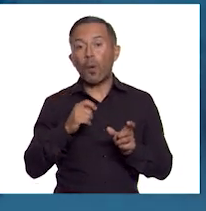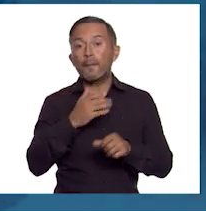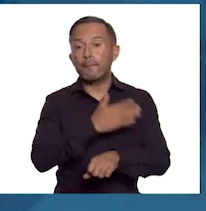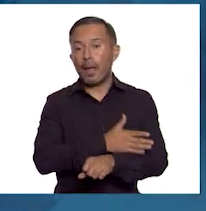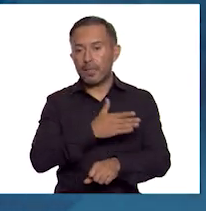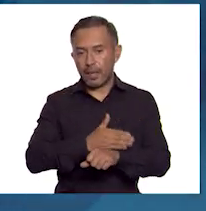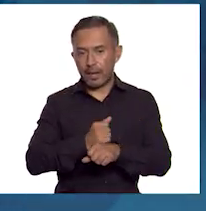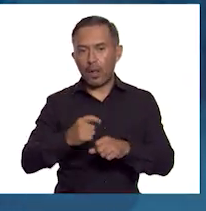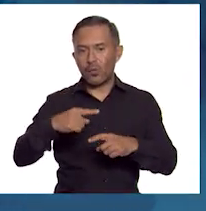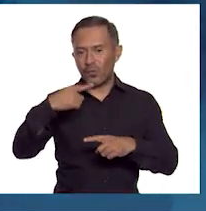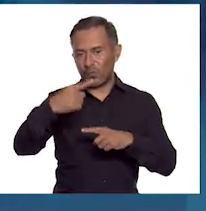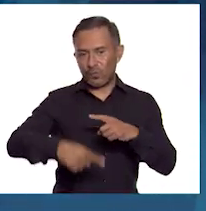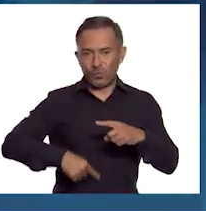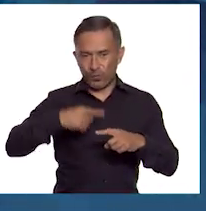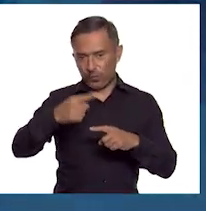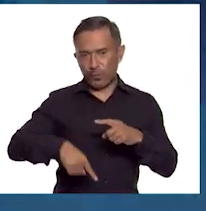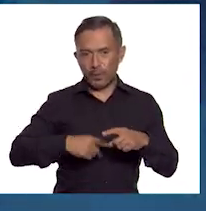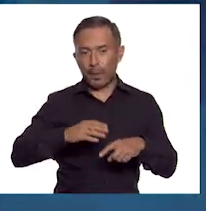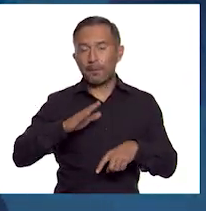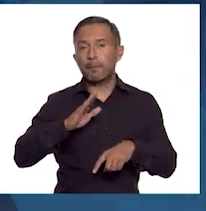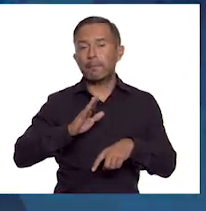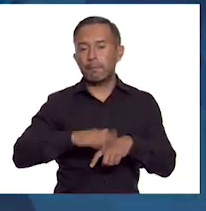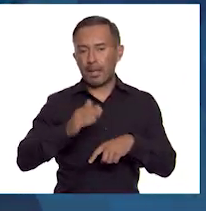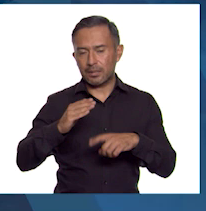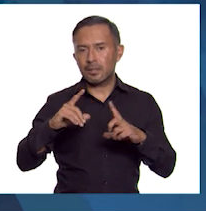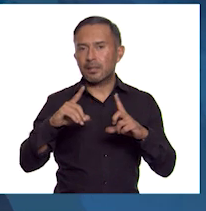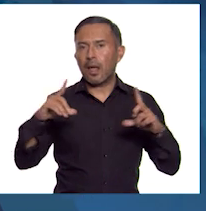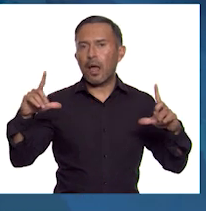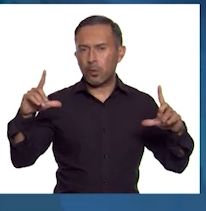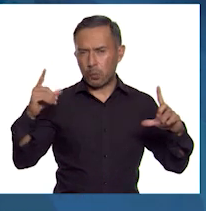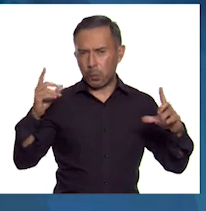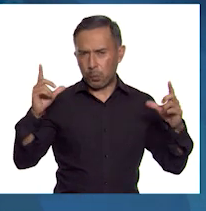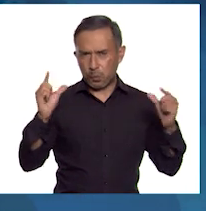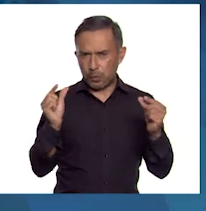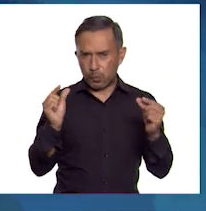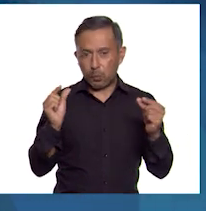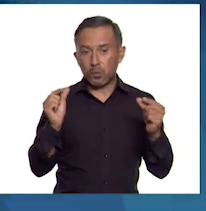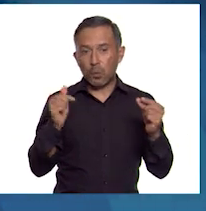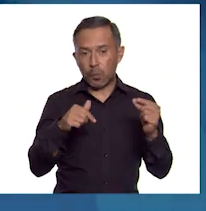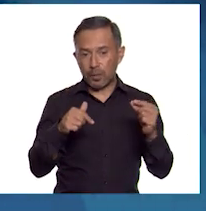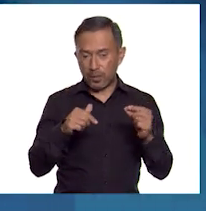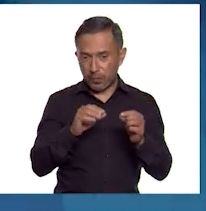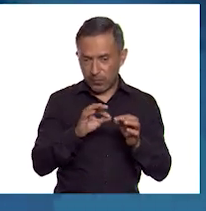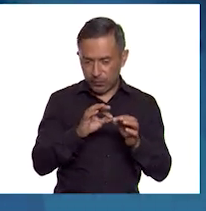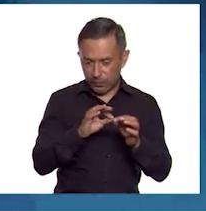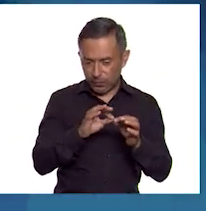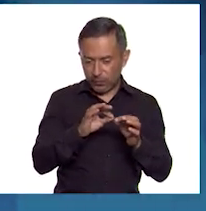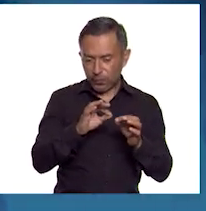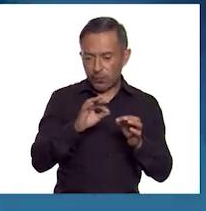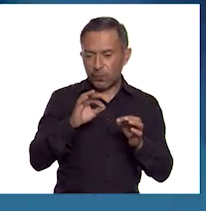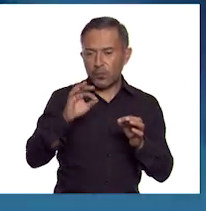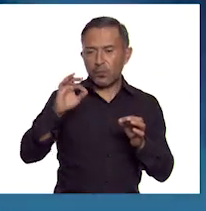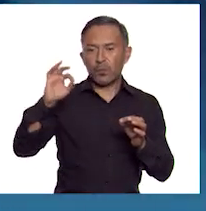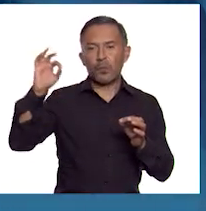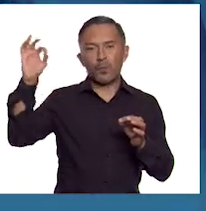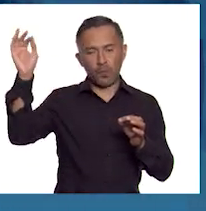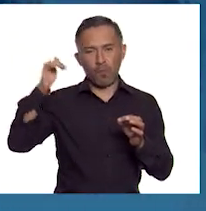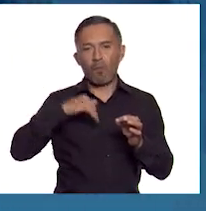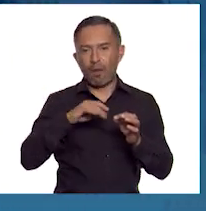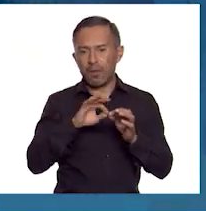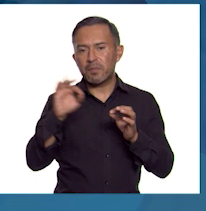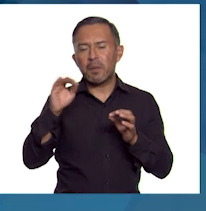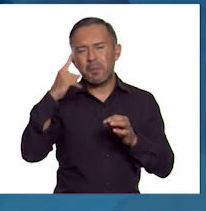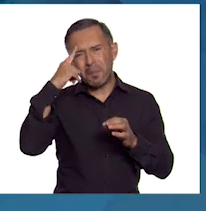forma redondeada, más largo que grueso, que va adelgazándose desde el medio hacia las 2 puntas y sirve